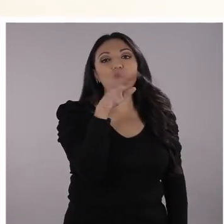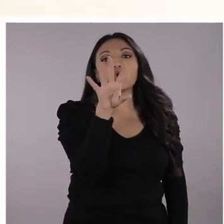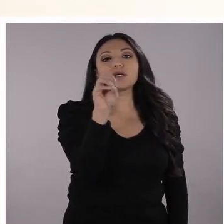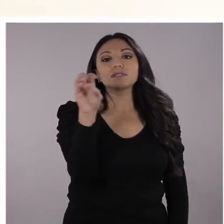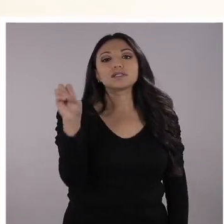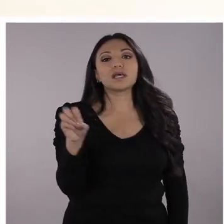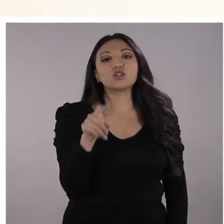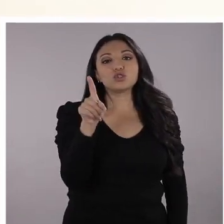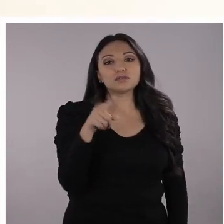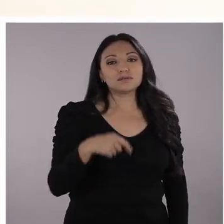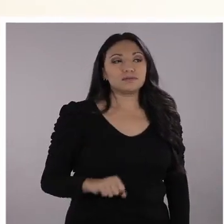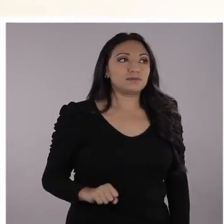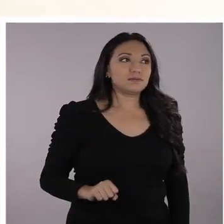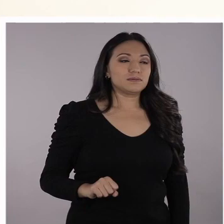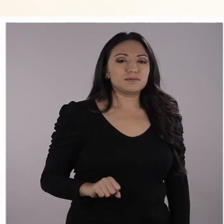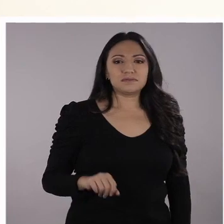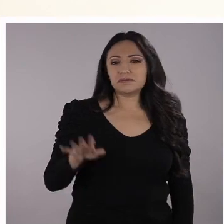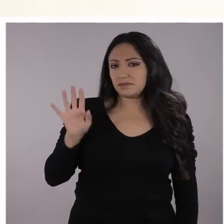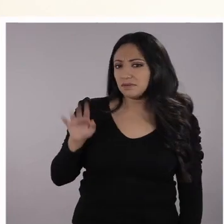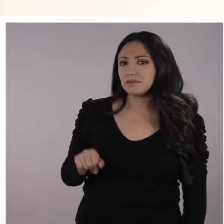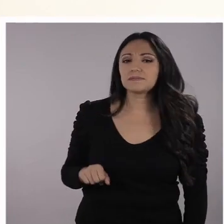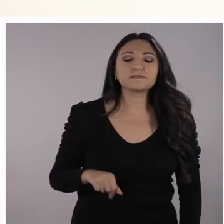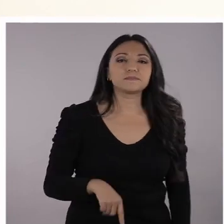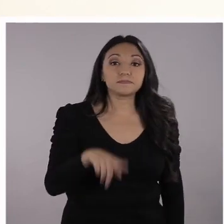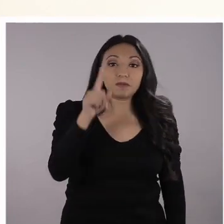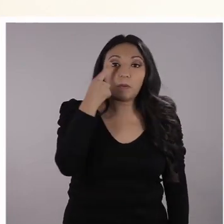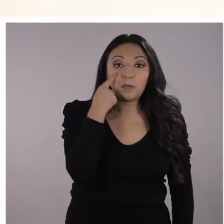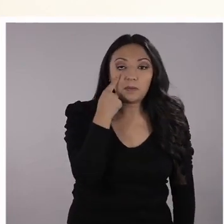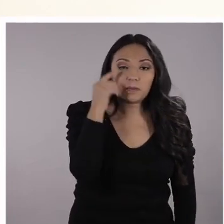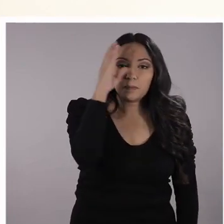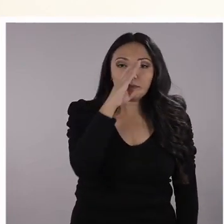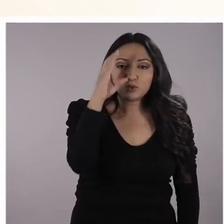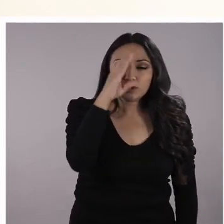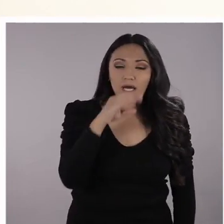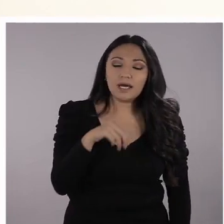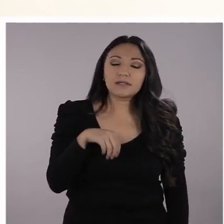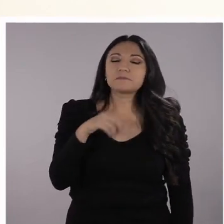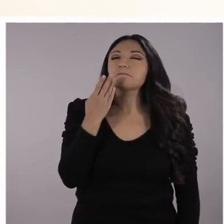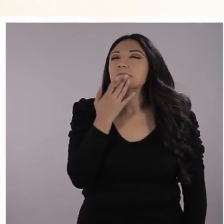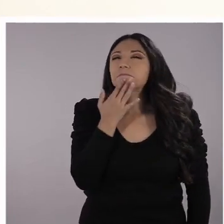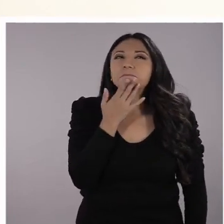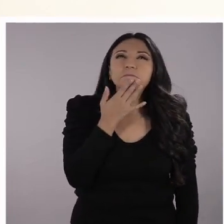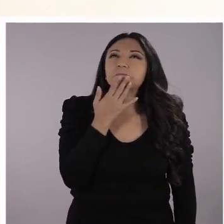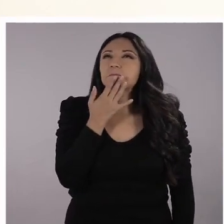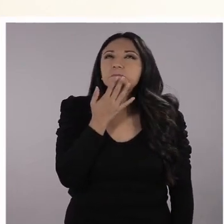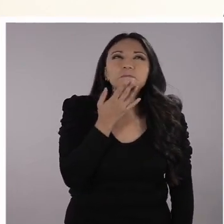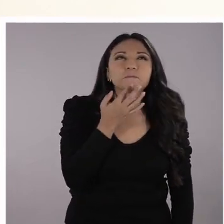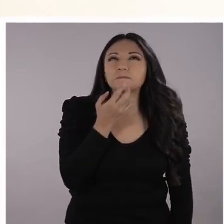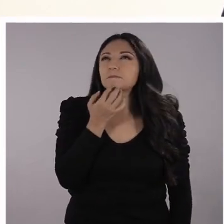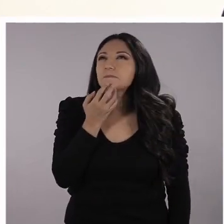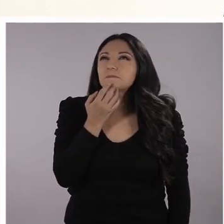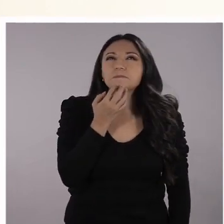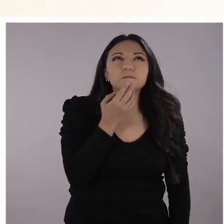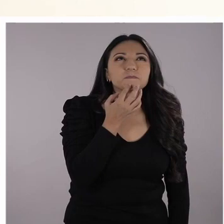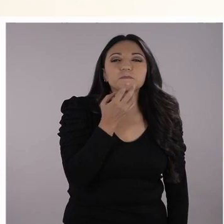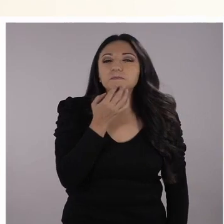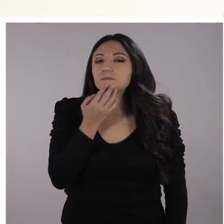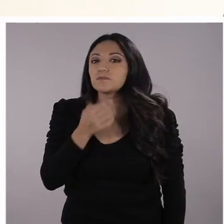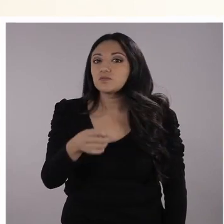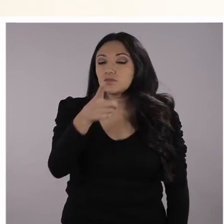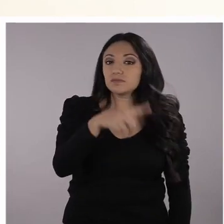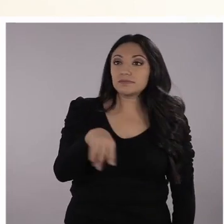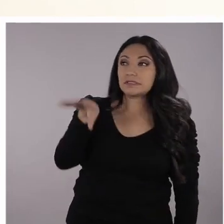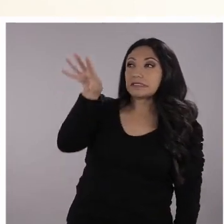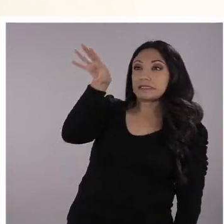pesa 500 gramos. Capaz. Sí, déjeme meter la mano. A ver, espérenme, esto está. Estoy acordándome dónde está. Usted en